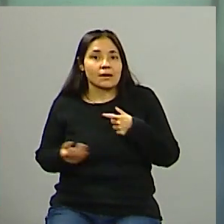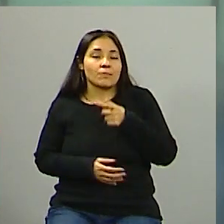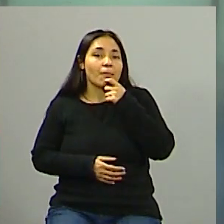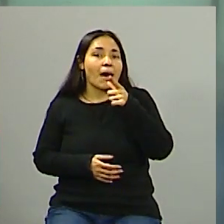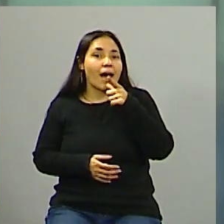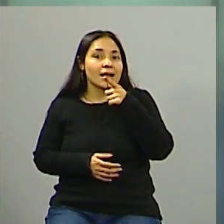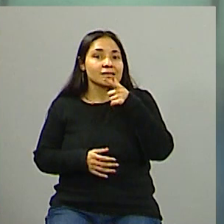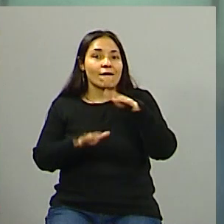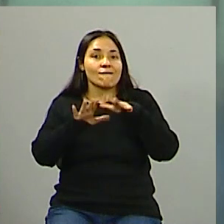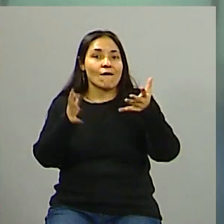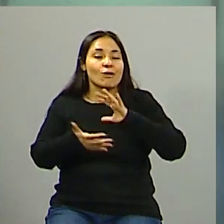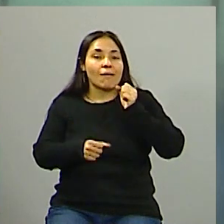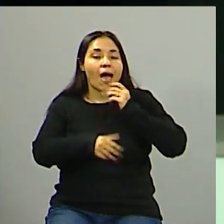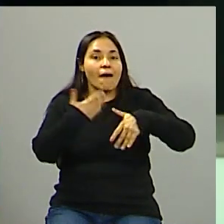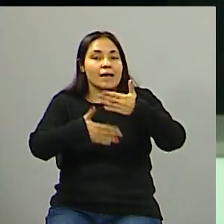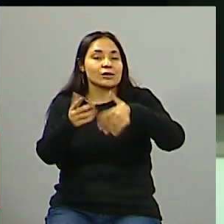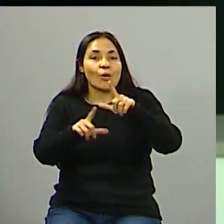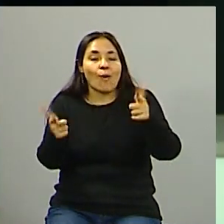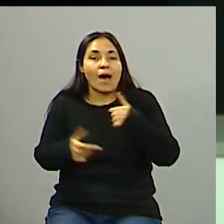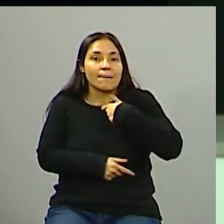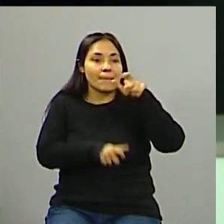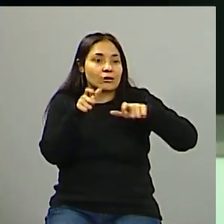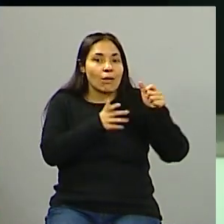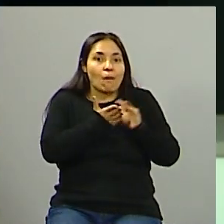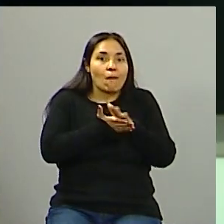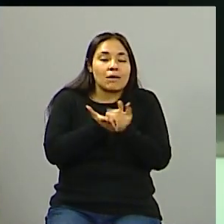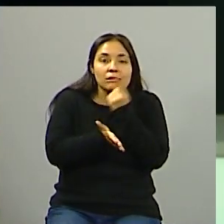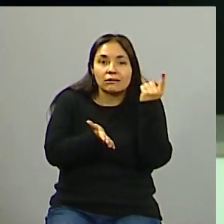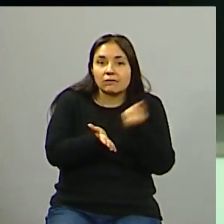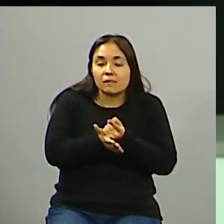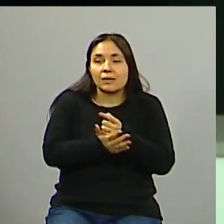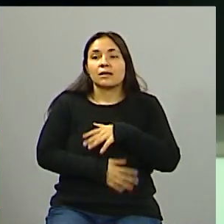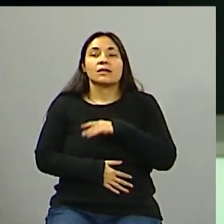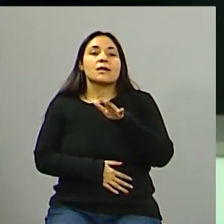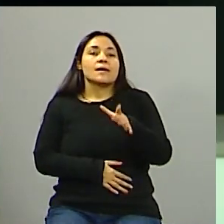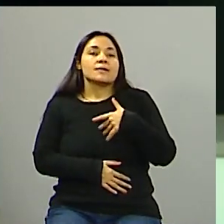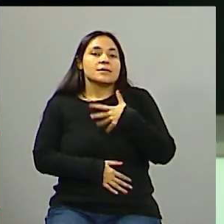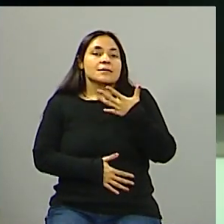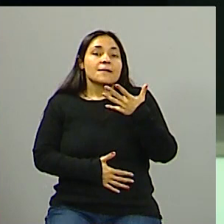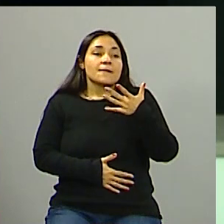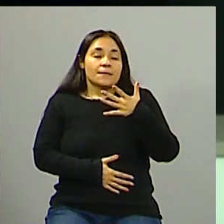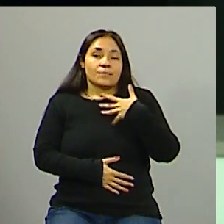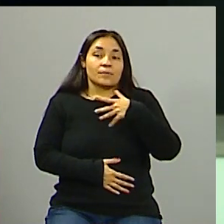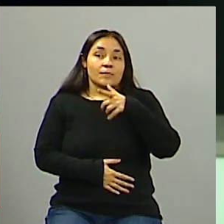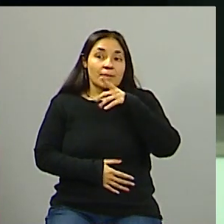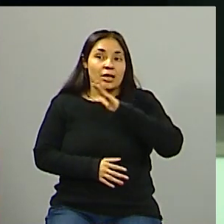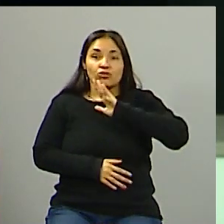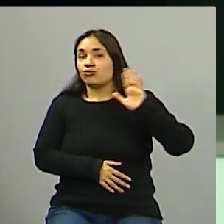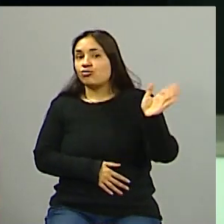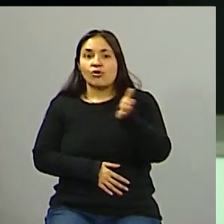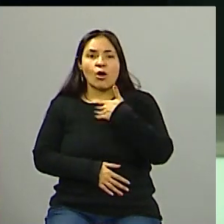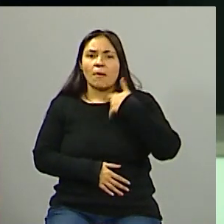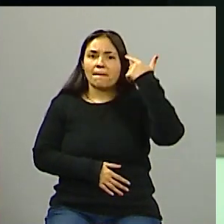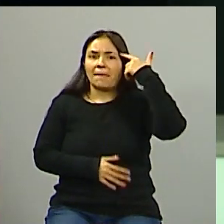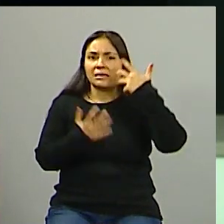de un sistema que no avanza, sí, no mejora. Digamos que en principio yo creo que es absolutamente legítimo que todos y todas nos